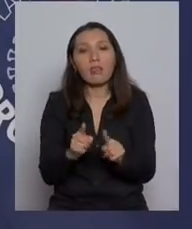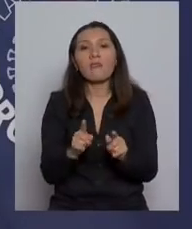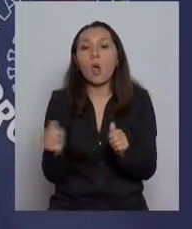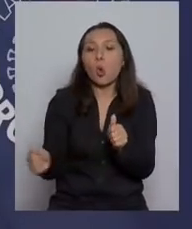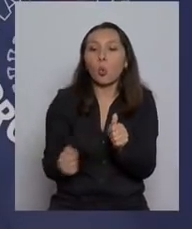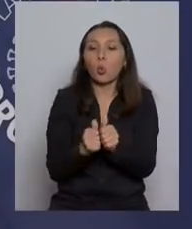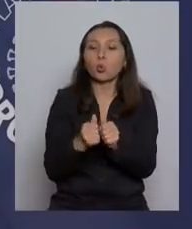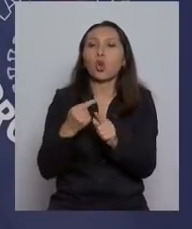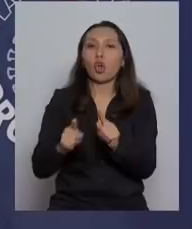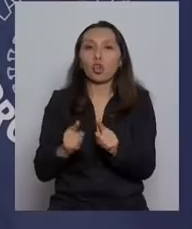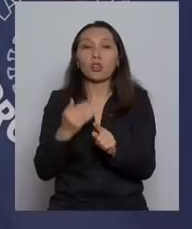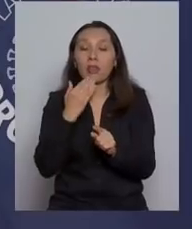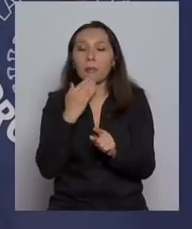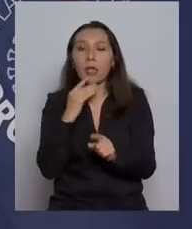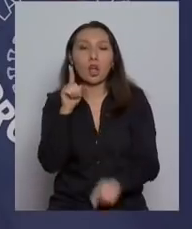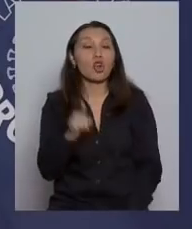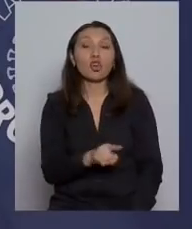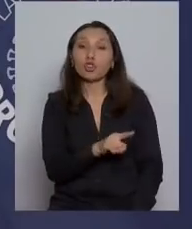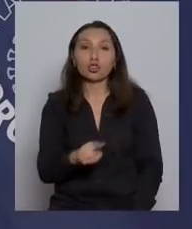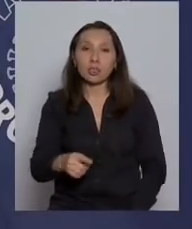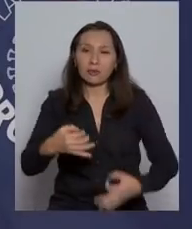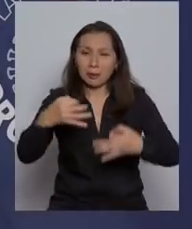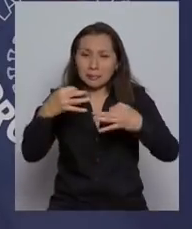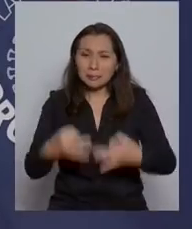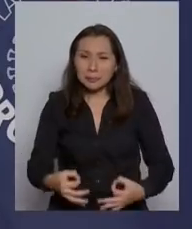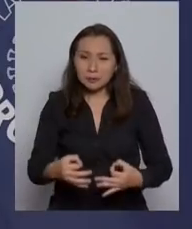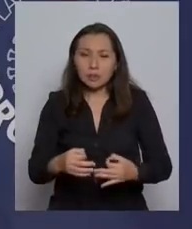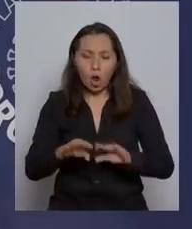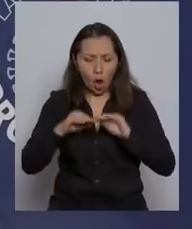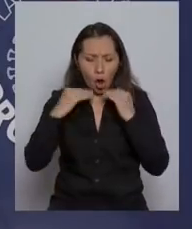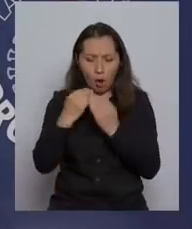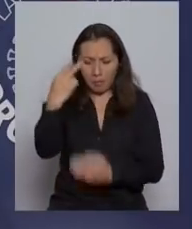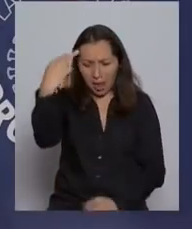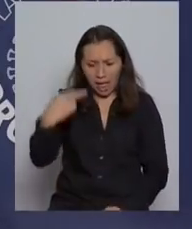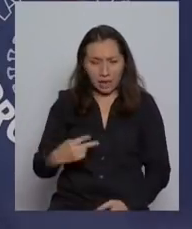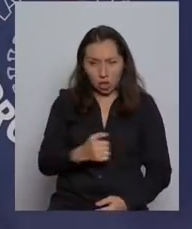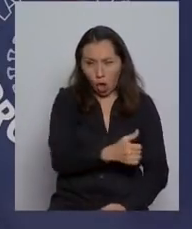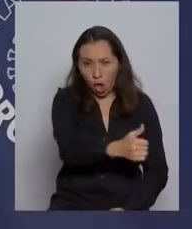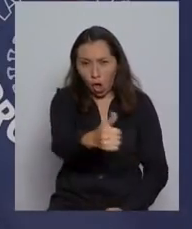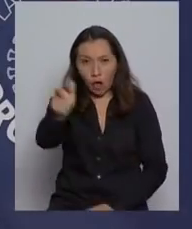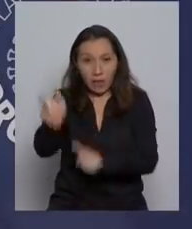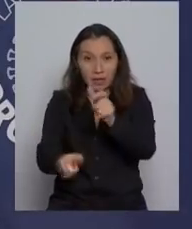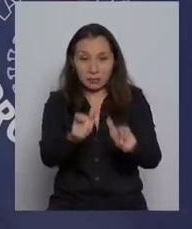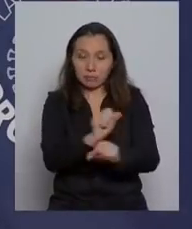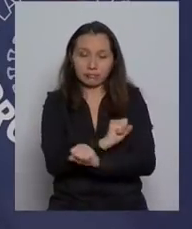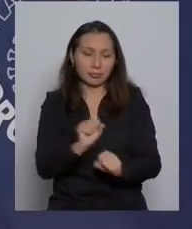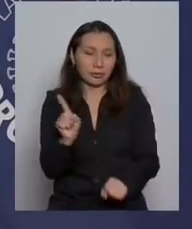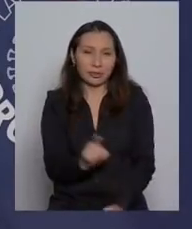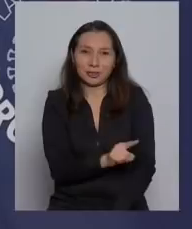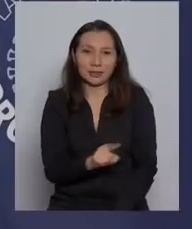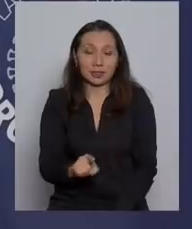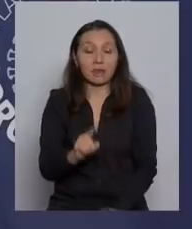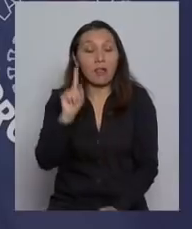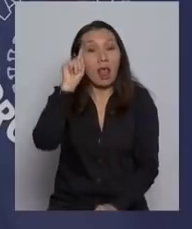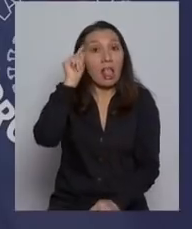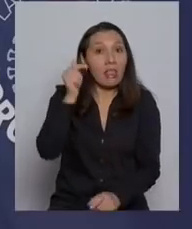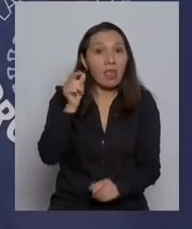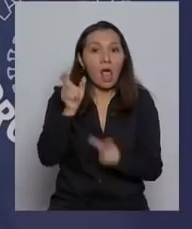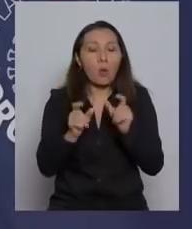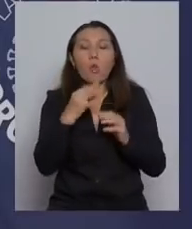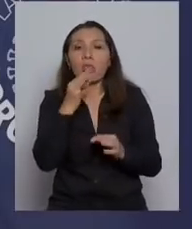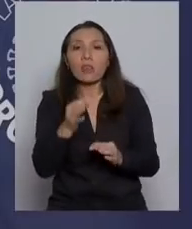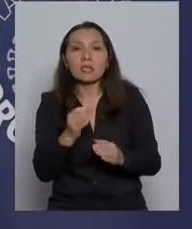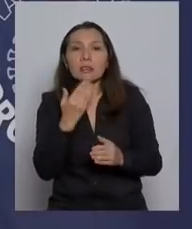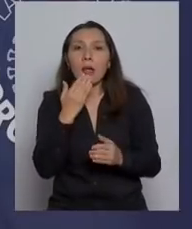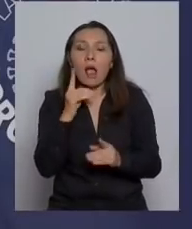estamos haciendo ahora. Nos sirven para hacer un screening general en la población. Se han hecho ideas peregrinas de